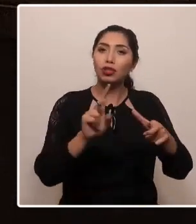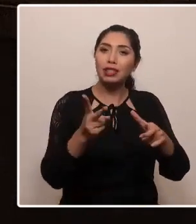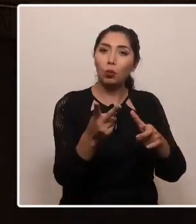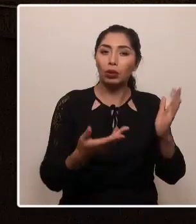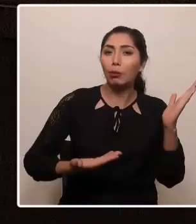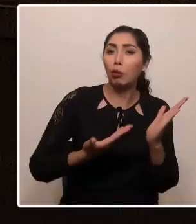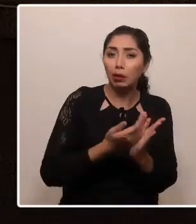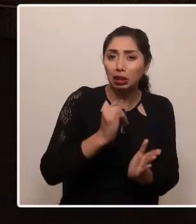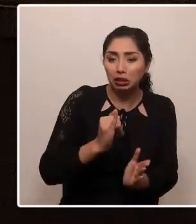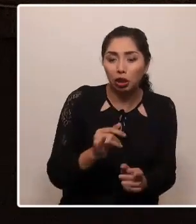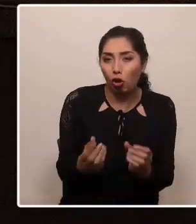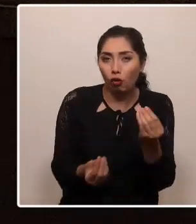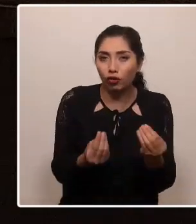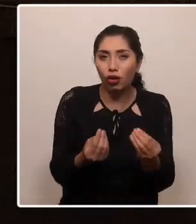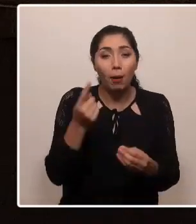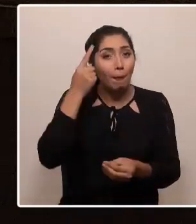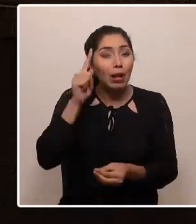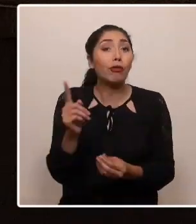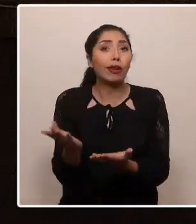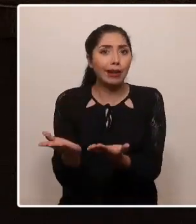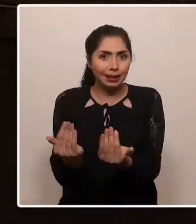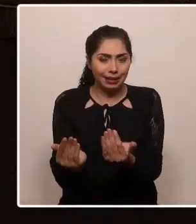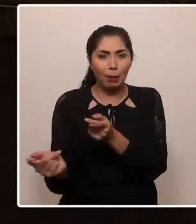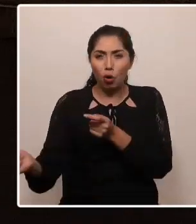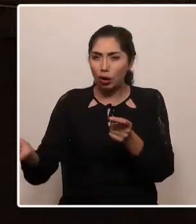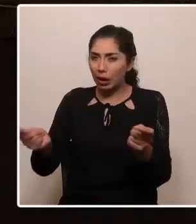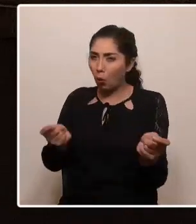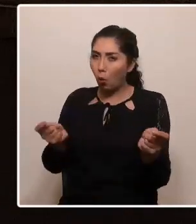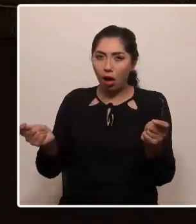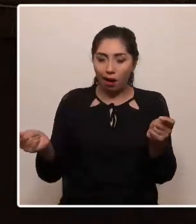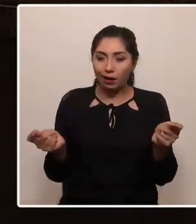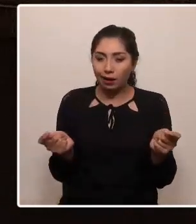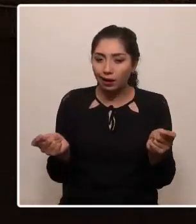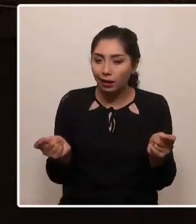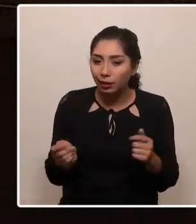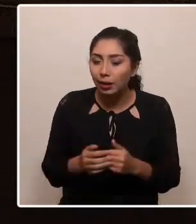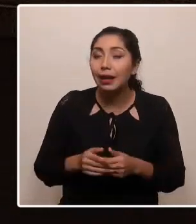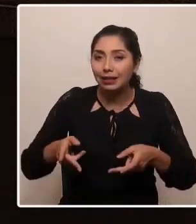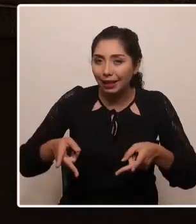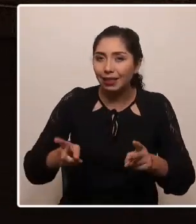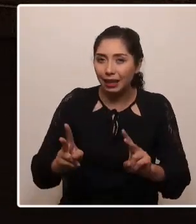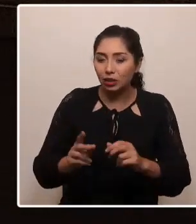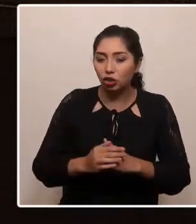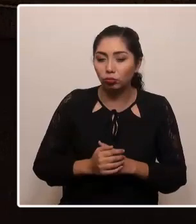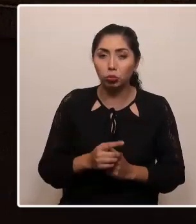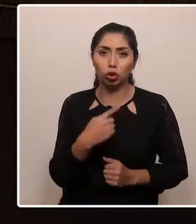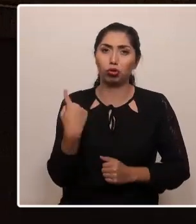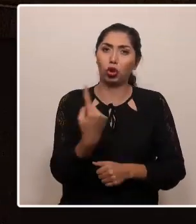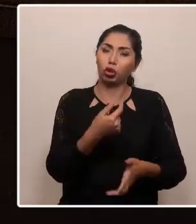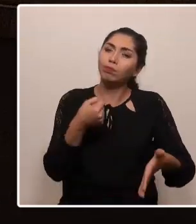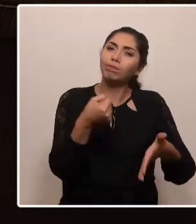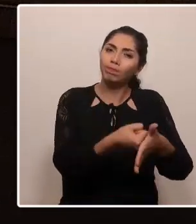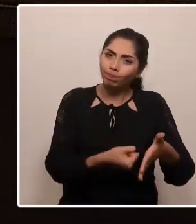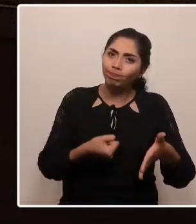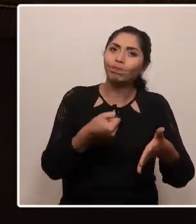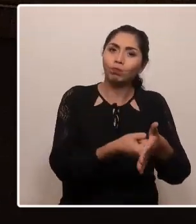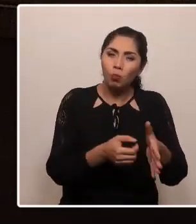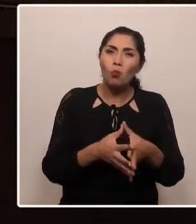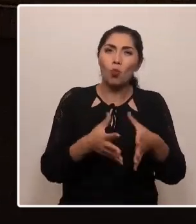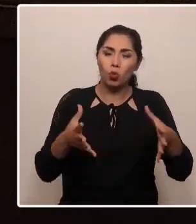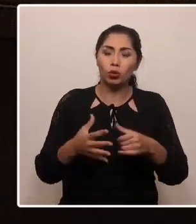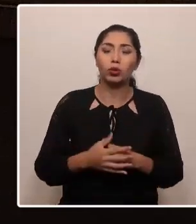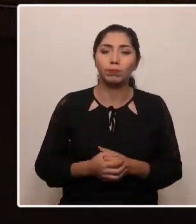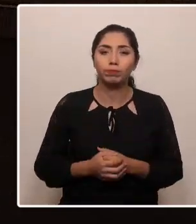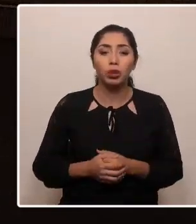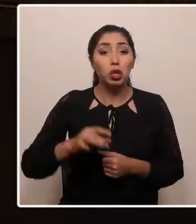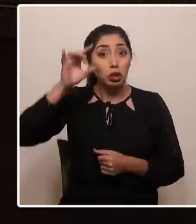esperaba menos, ya que necesitamos regular de manera muy minuciosa este derecho por el cual hemos luchado tanto. Sé que esta